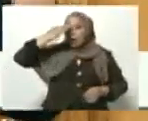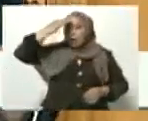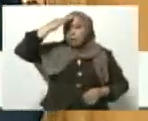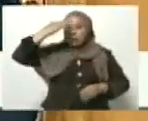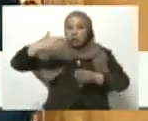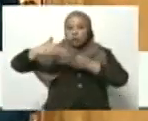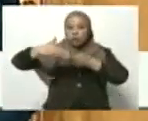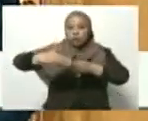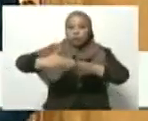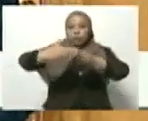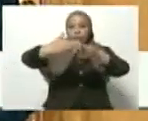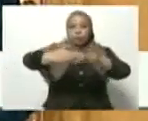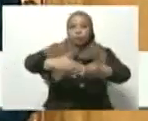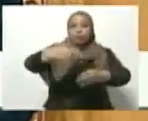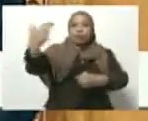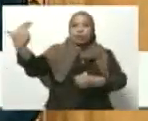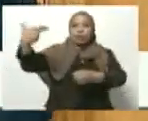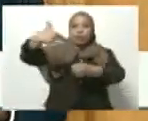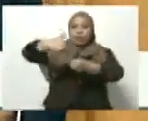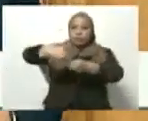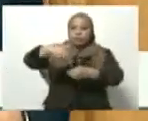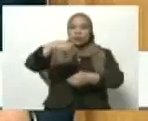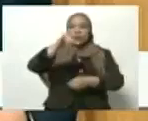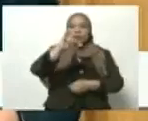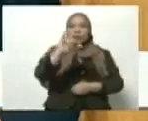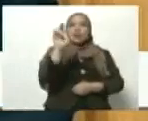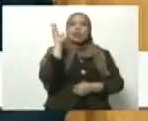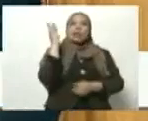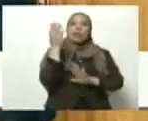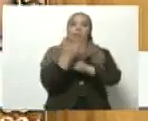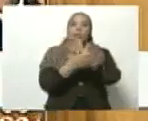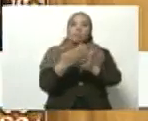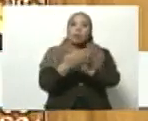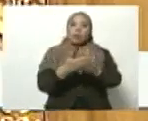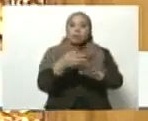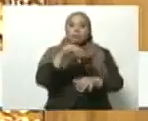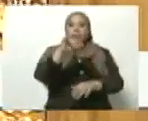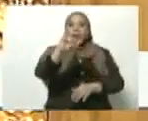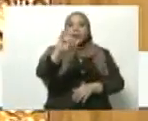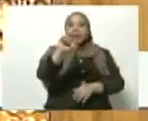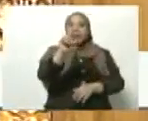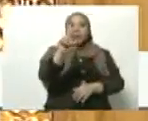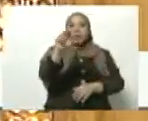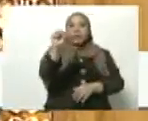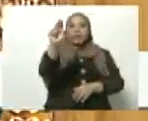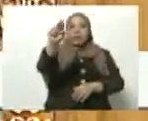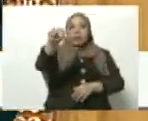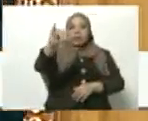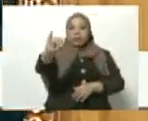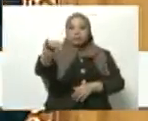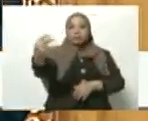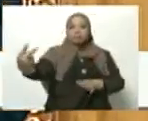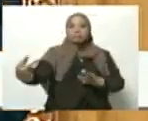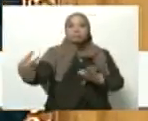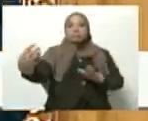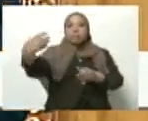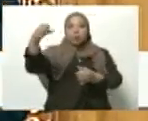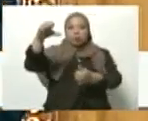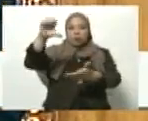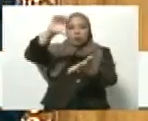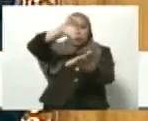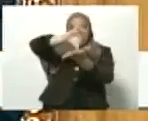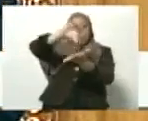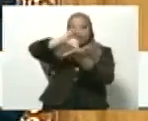no había gasolina en las estaciones de gasolina, venían con material para las refinerías y en algunos casos literalmente